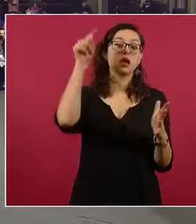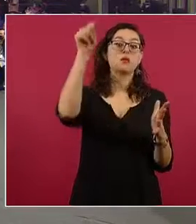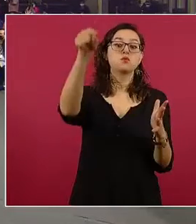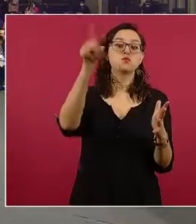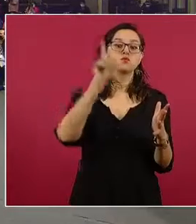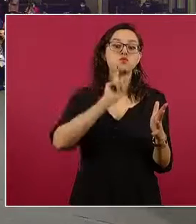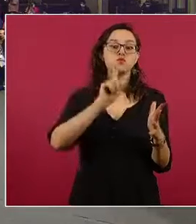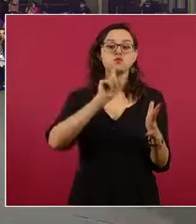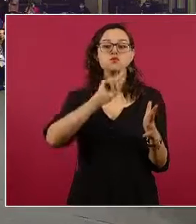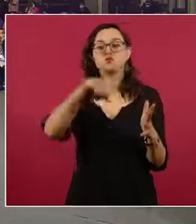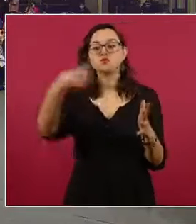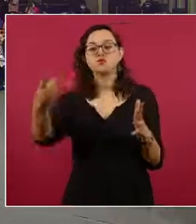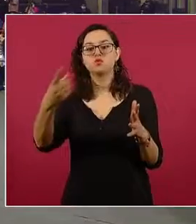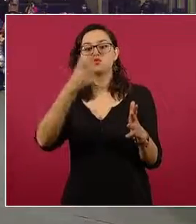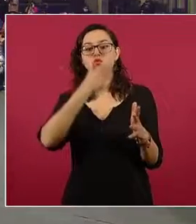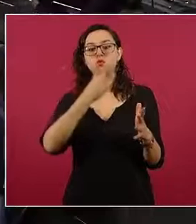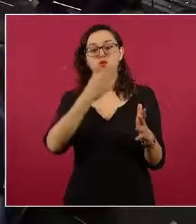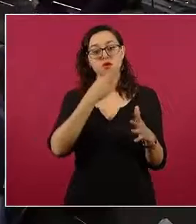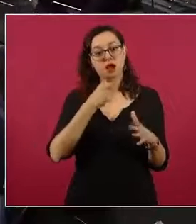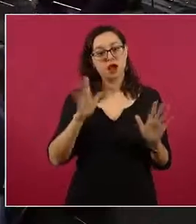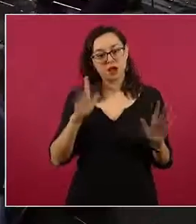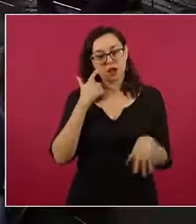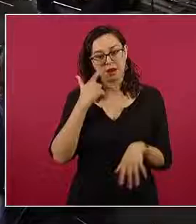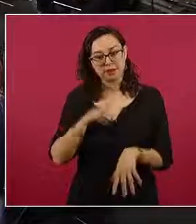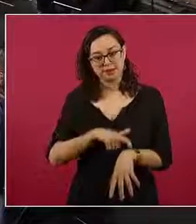y el compañero. A ver si